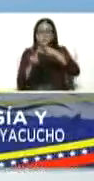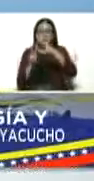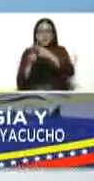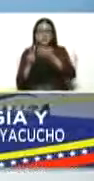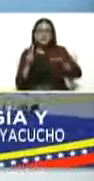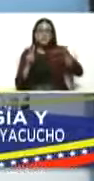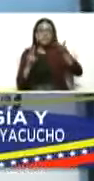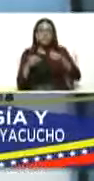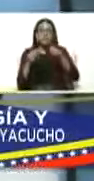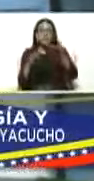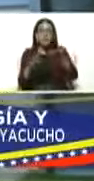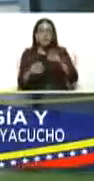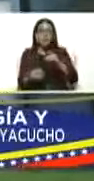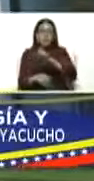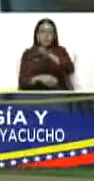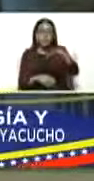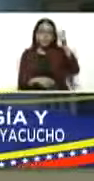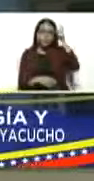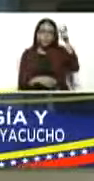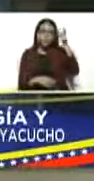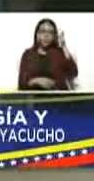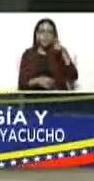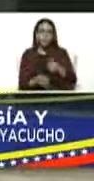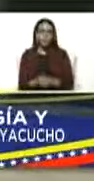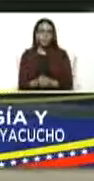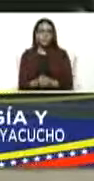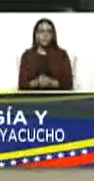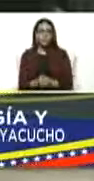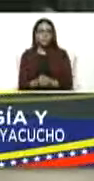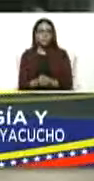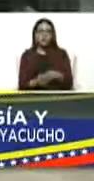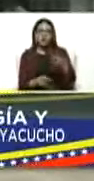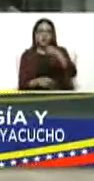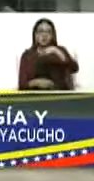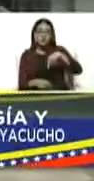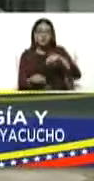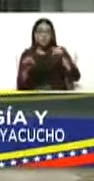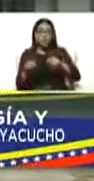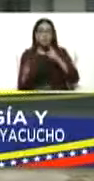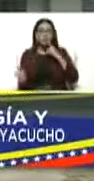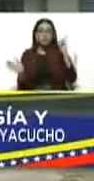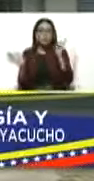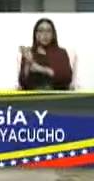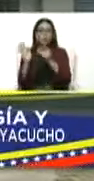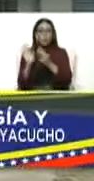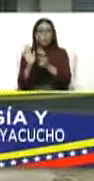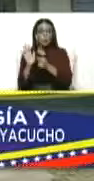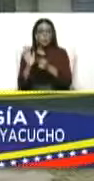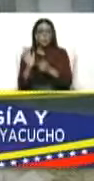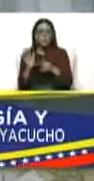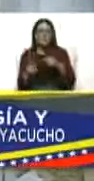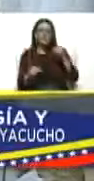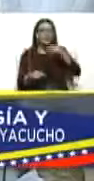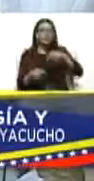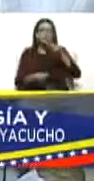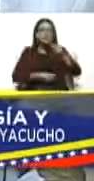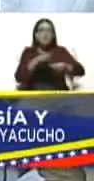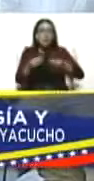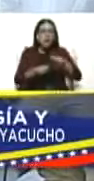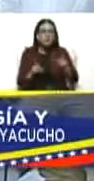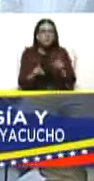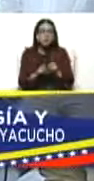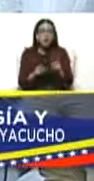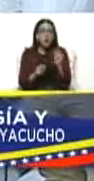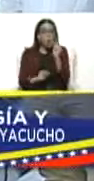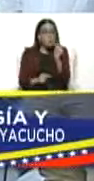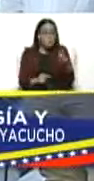de Amazonas, que hemos construido habiendo aprendido a hacer muchísimo con lo que